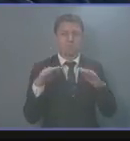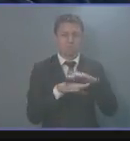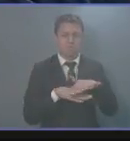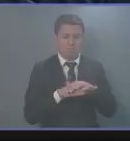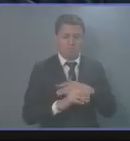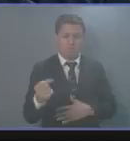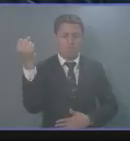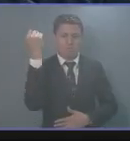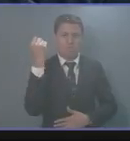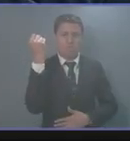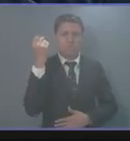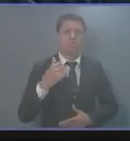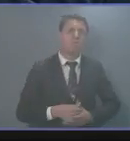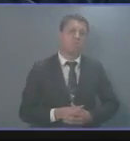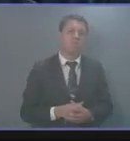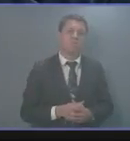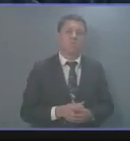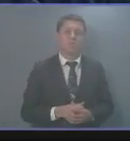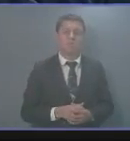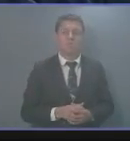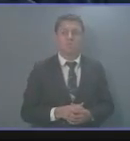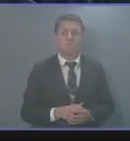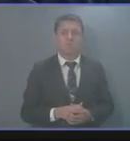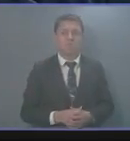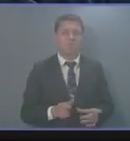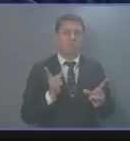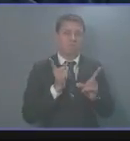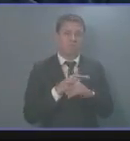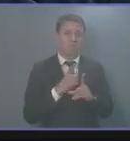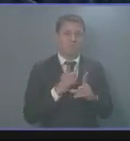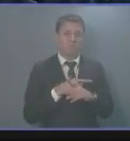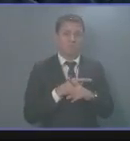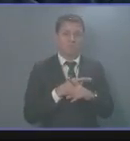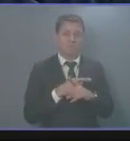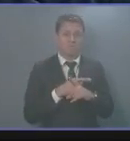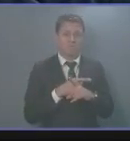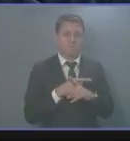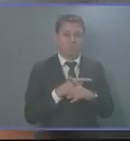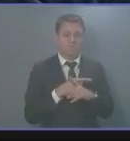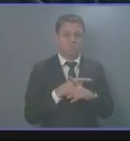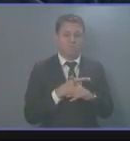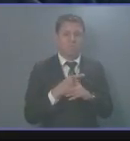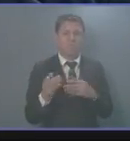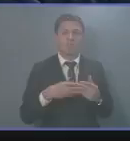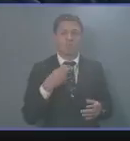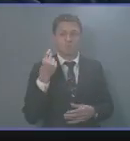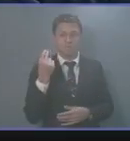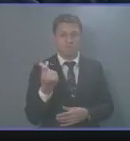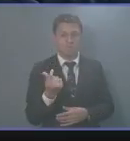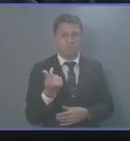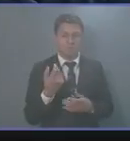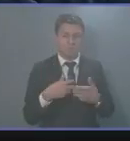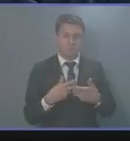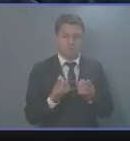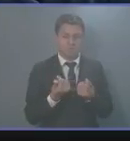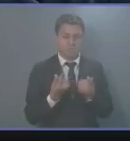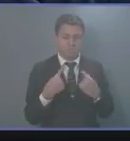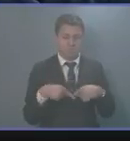importantes. Entre esos, la transformación productiva, la facilitación de la